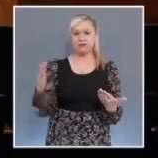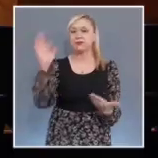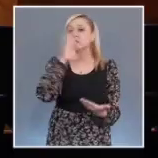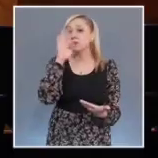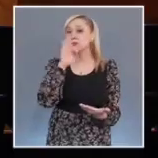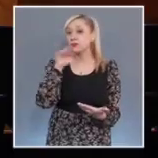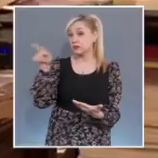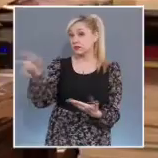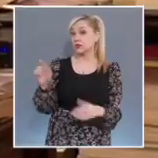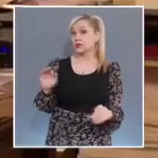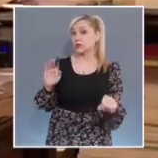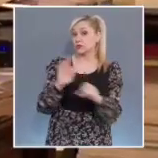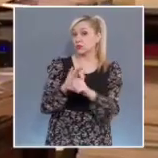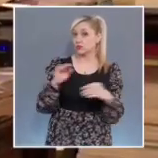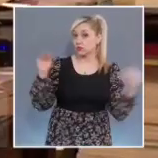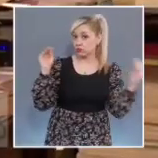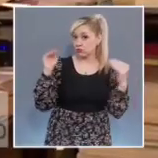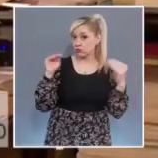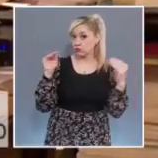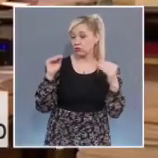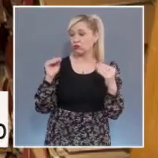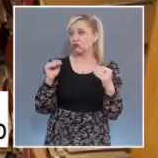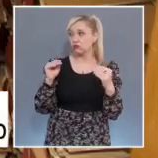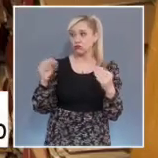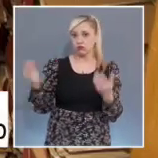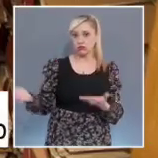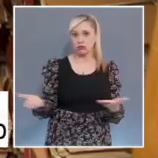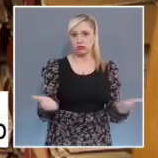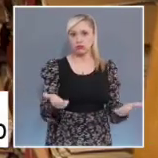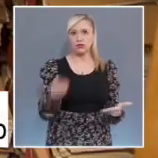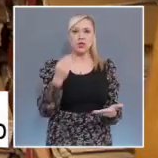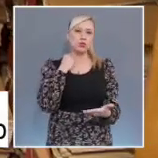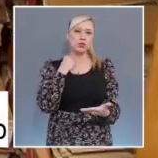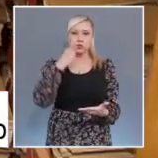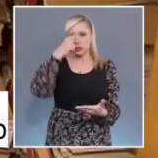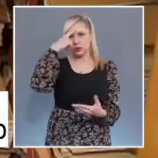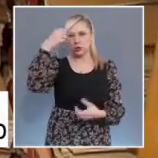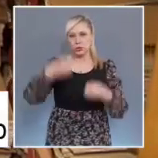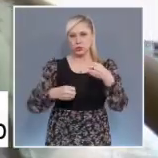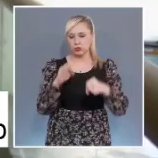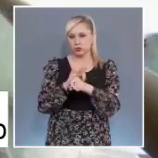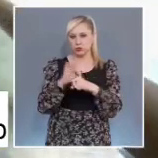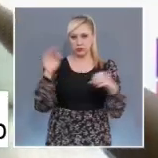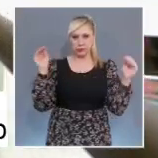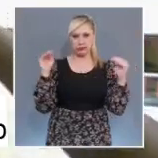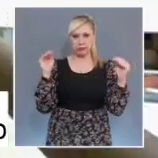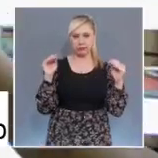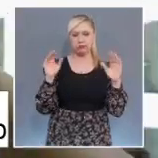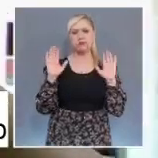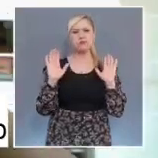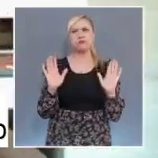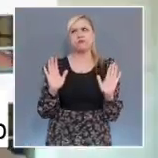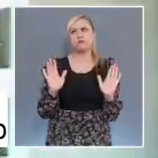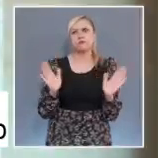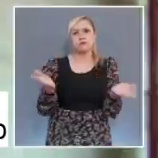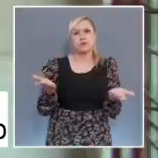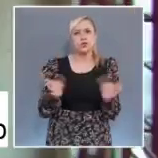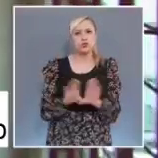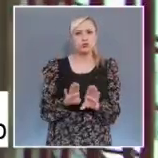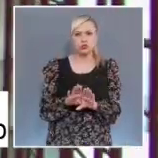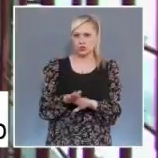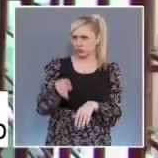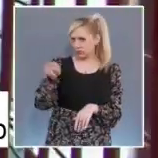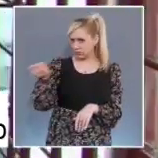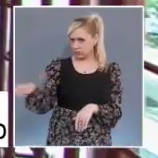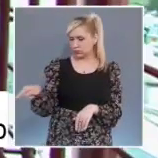imputado ejerce su representación legal para promover el juicio de amparo, como si se tratara de la parte quejosa,